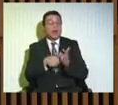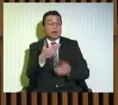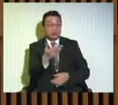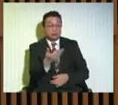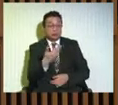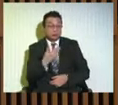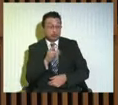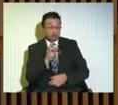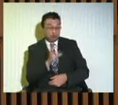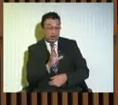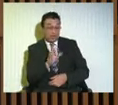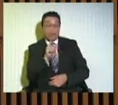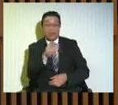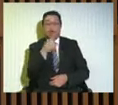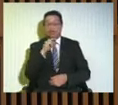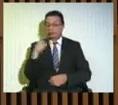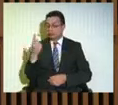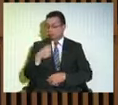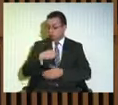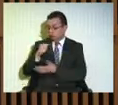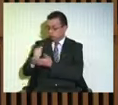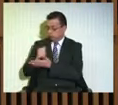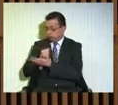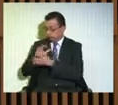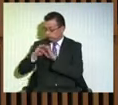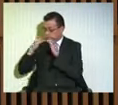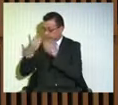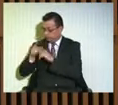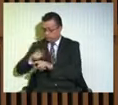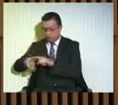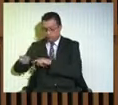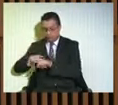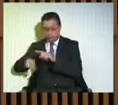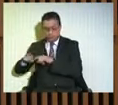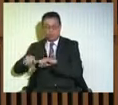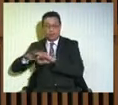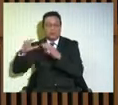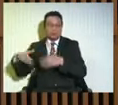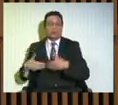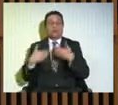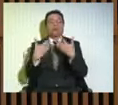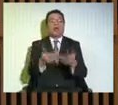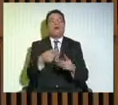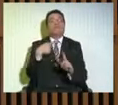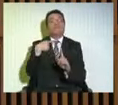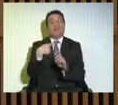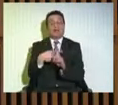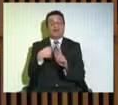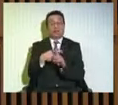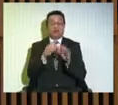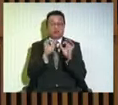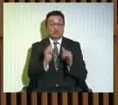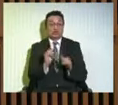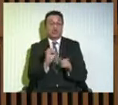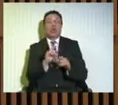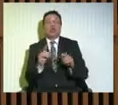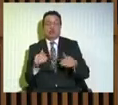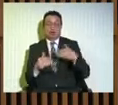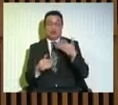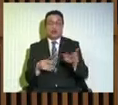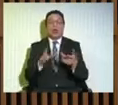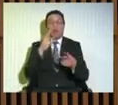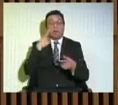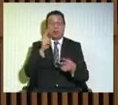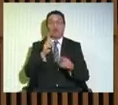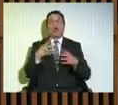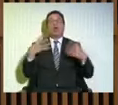nosotros seamos capaces de rescatar toda su información y entregarle o no el beneficio según corresponda, pero no entregar